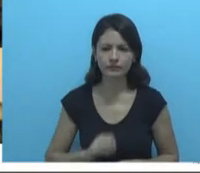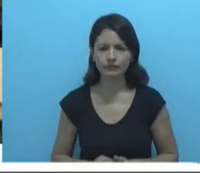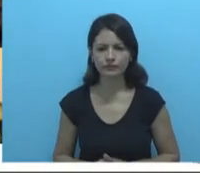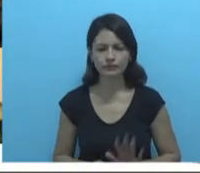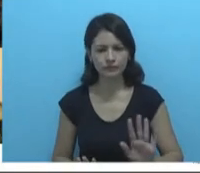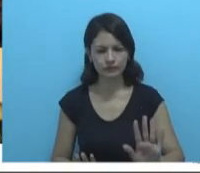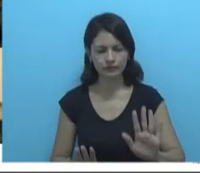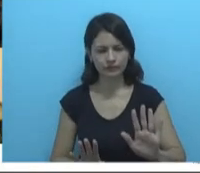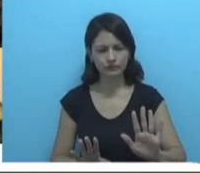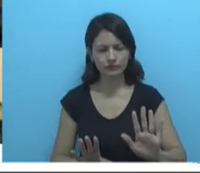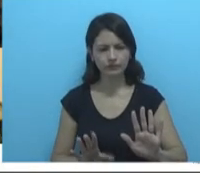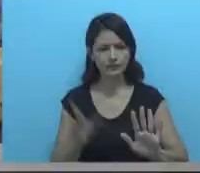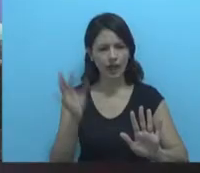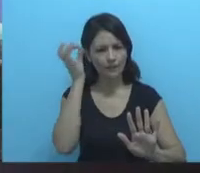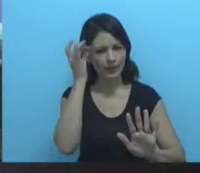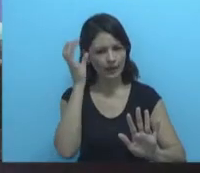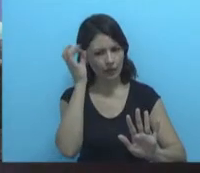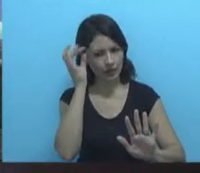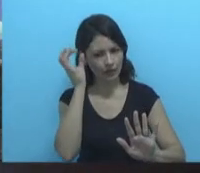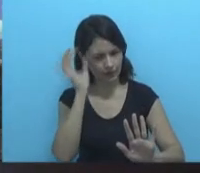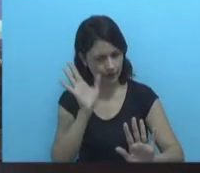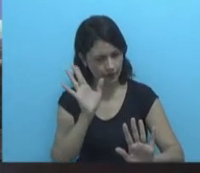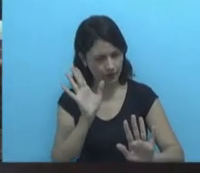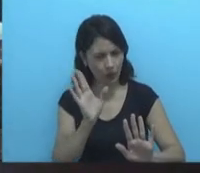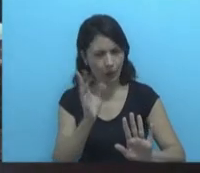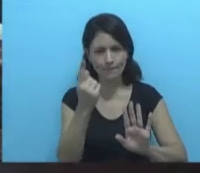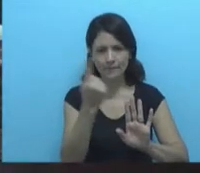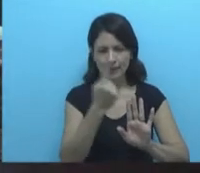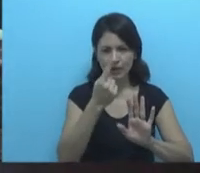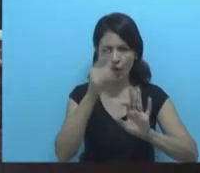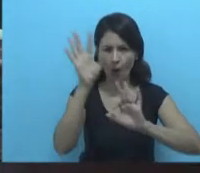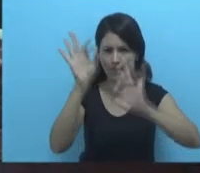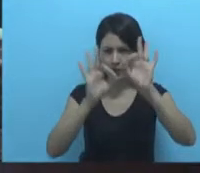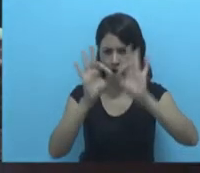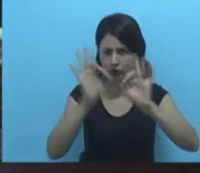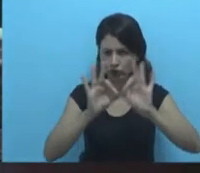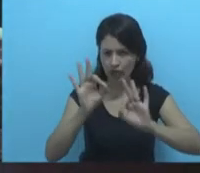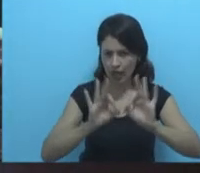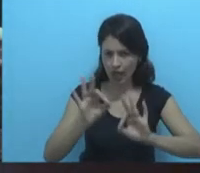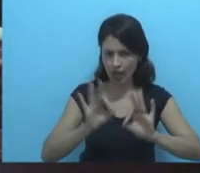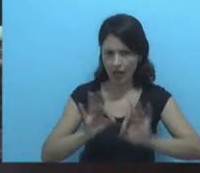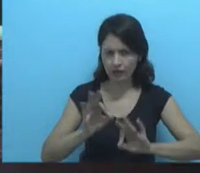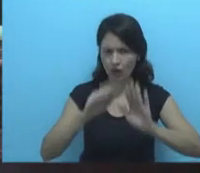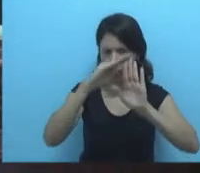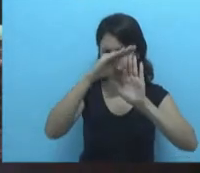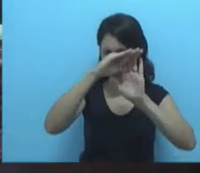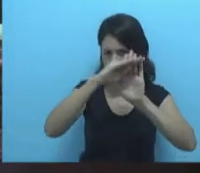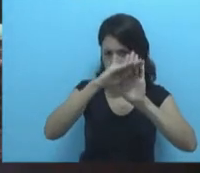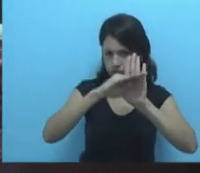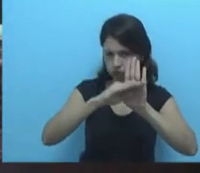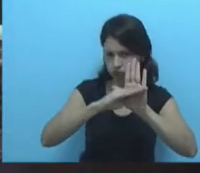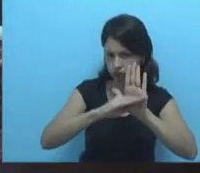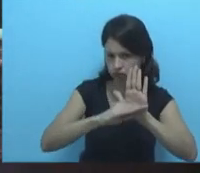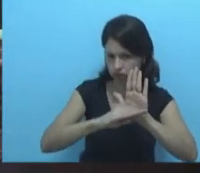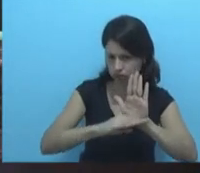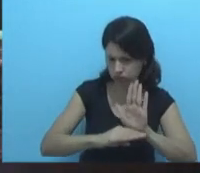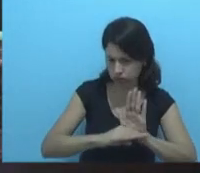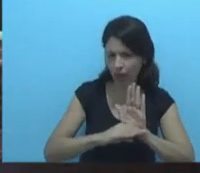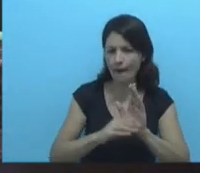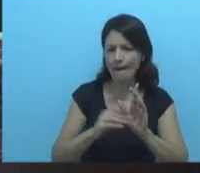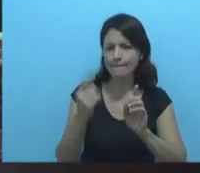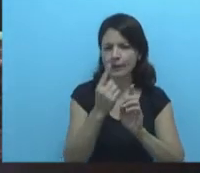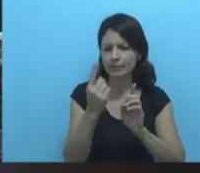Carlos, perdón. Estamos por pasando todos los proyectos para votarlos en bloque. Pensé que ibas a hacer alguna acotación sobre